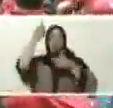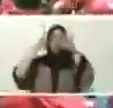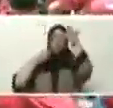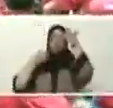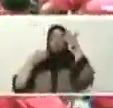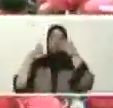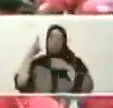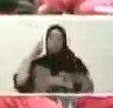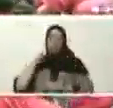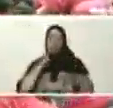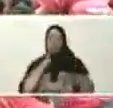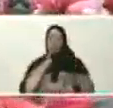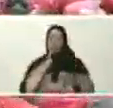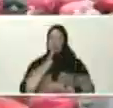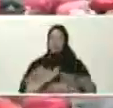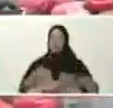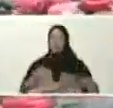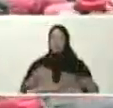¡VC!